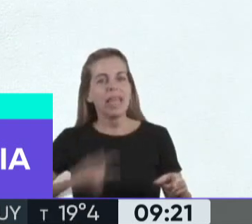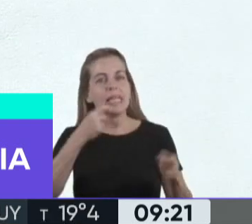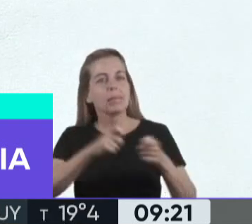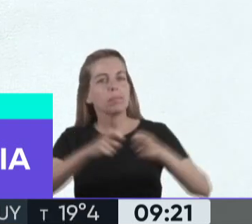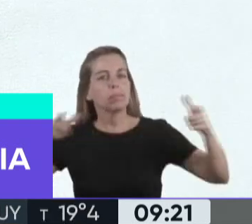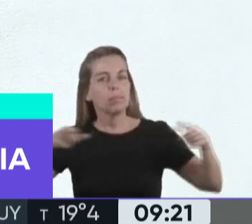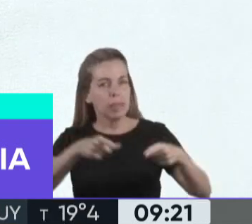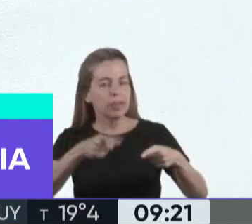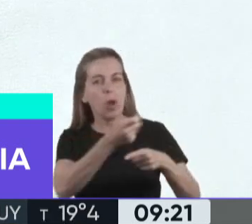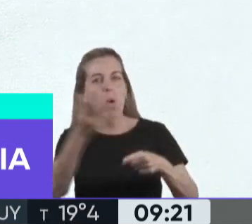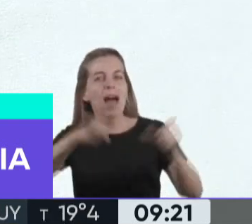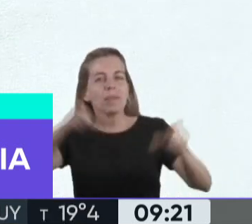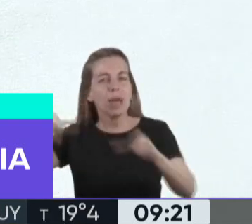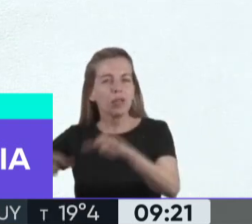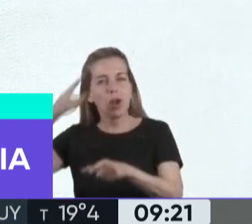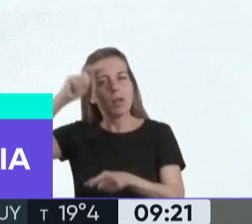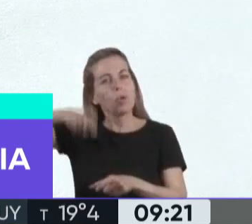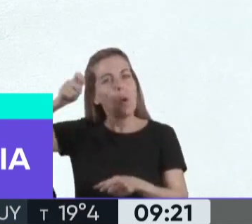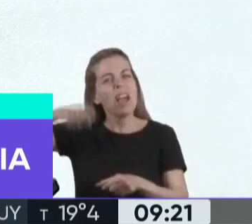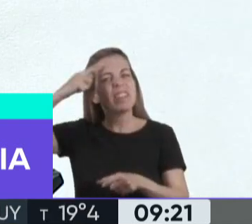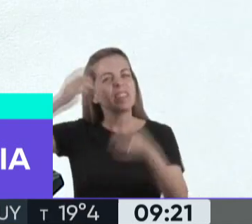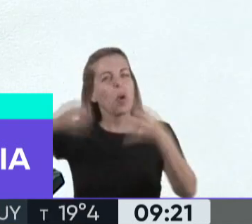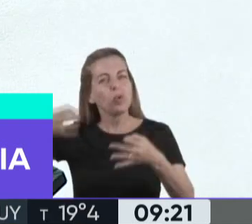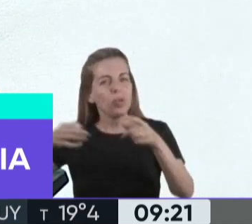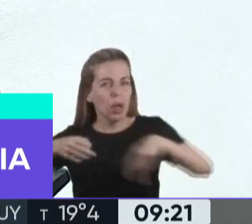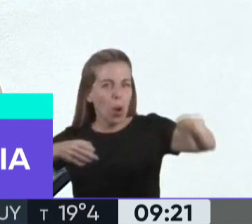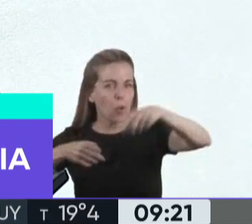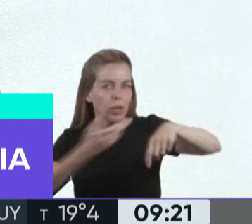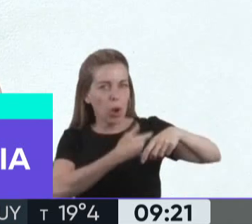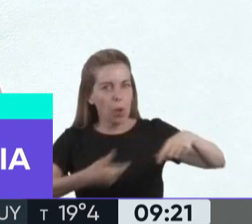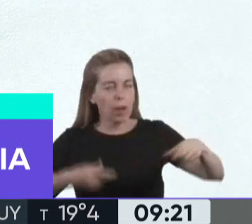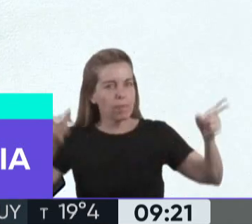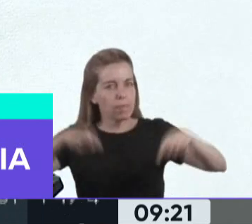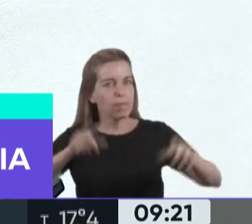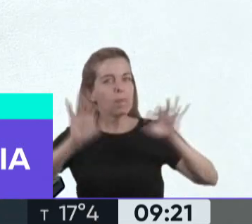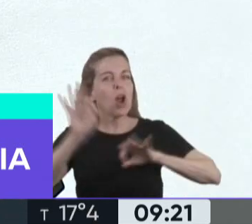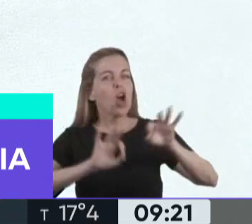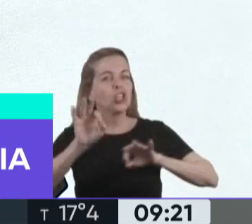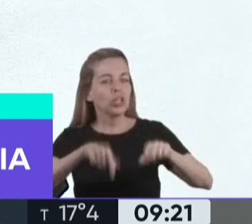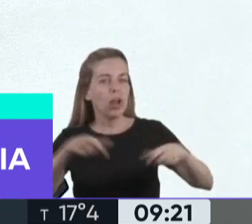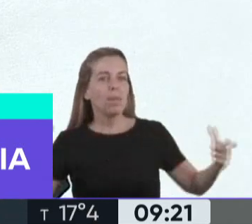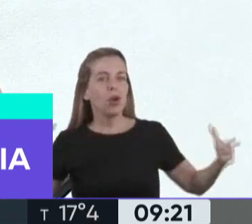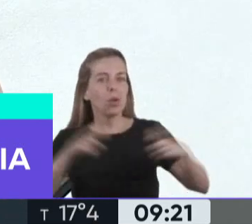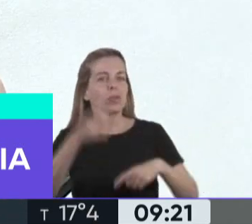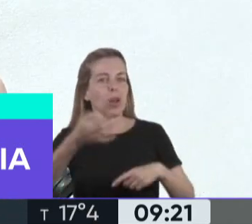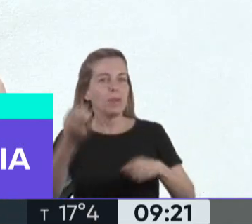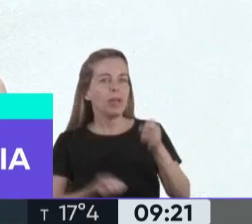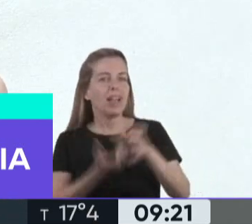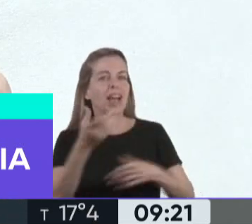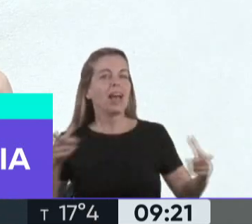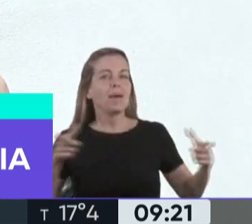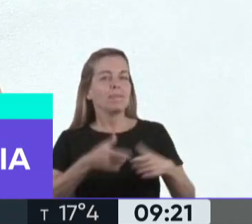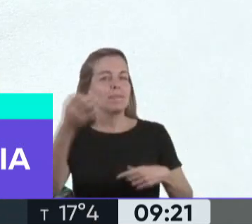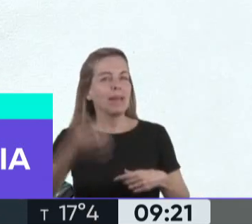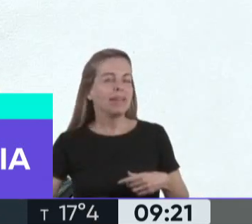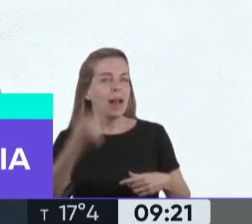número. ¿Van a reflotar este proyecto que se analizó el año pasado a través de esta comisión especial creada al